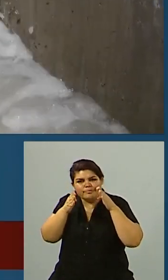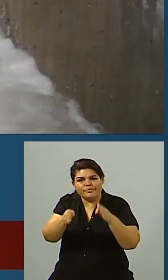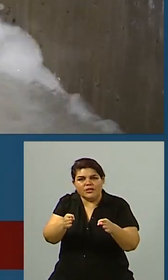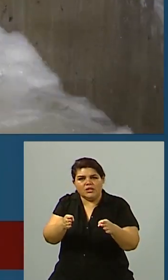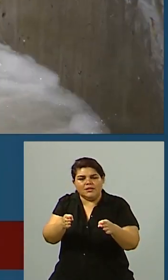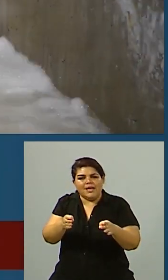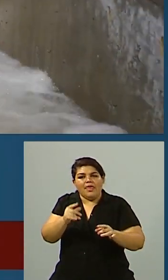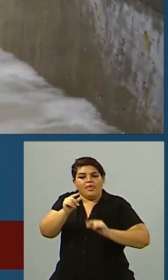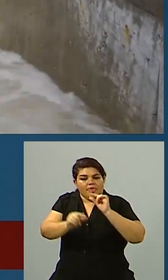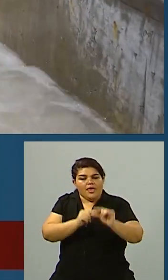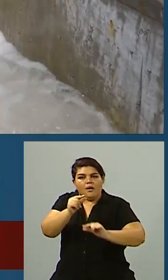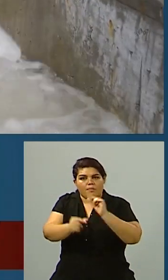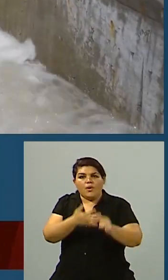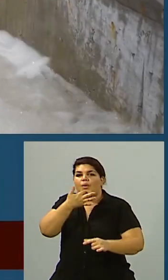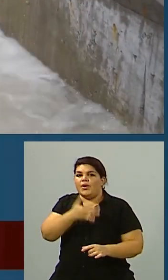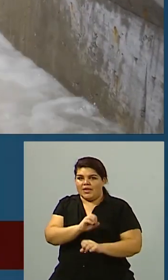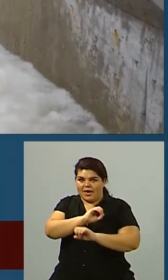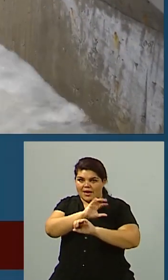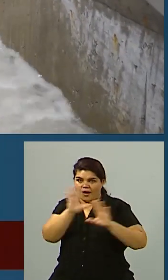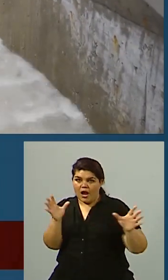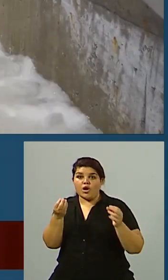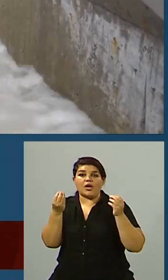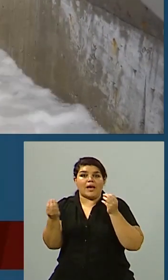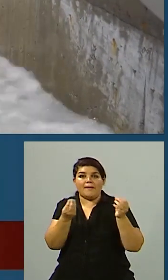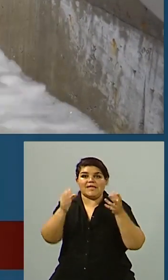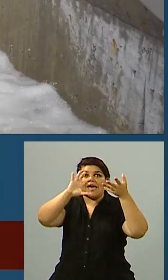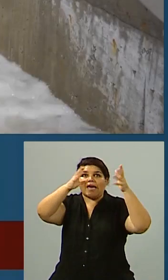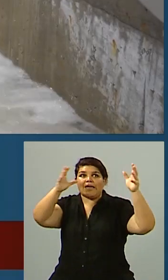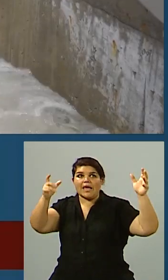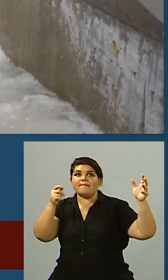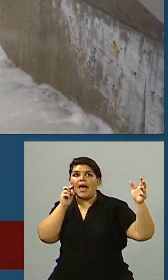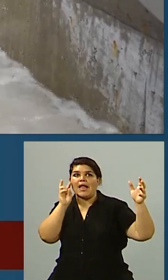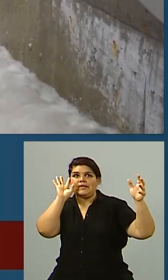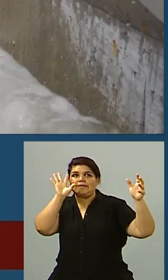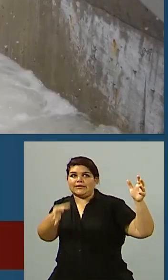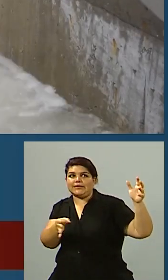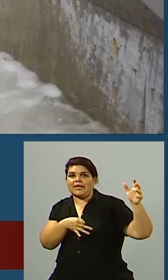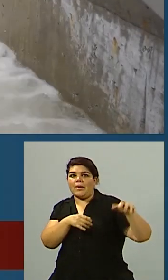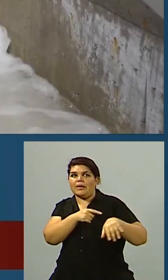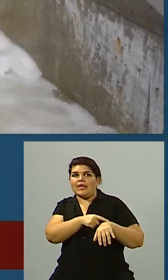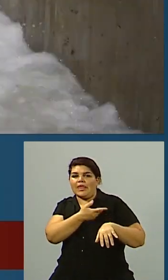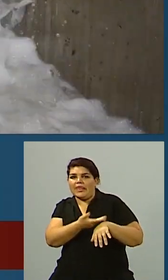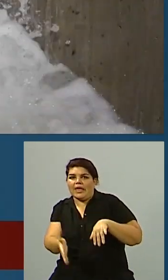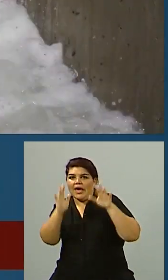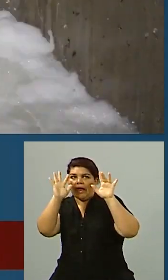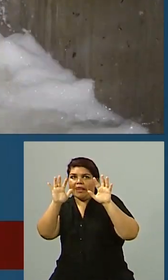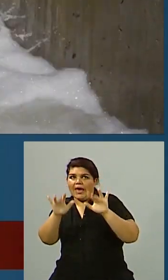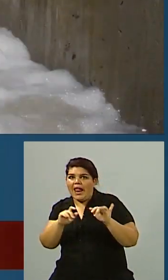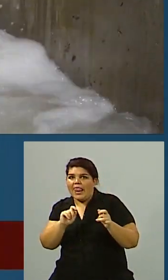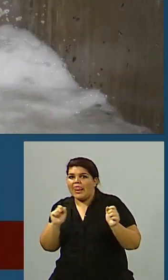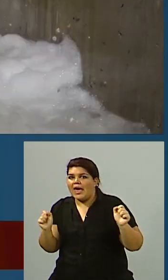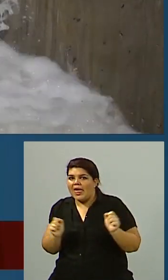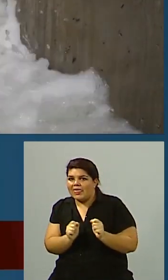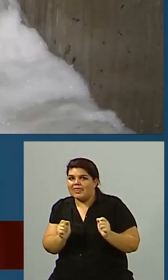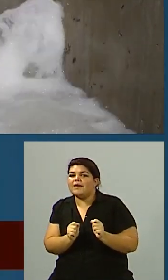Desde el punto de vista climatológico, hay que seguir teniendo en cuenta que necesariamente tiene que haber una adaptación. Esa adaptación